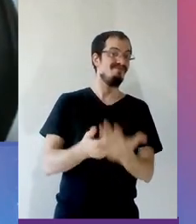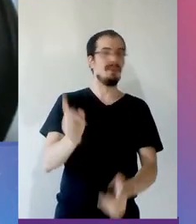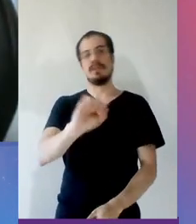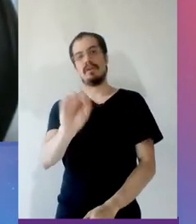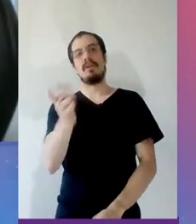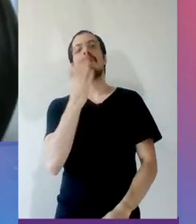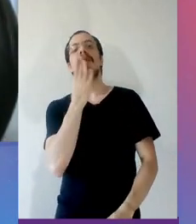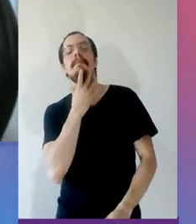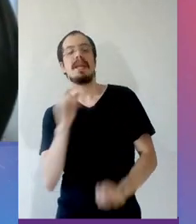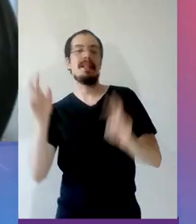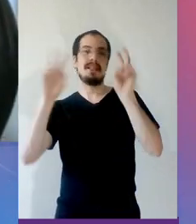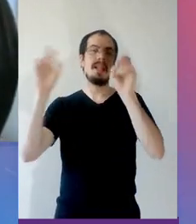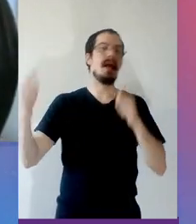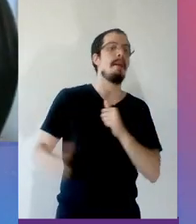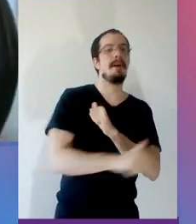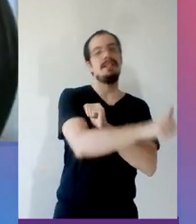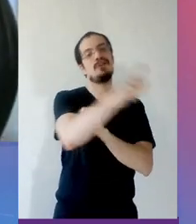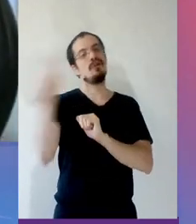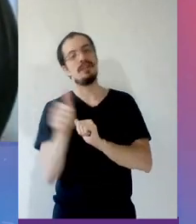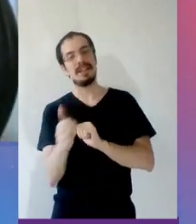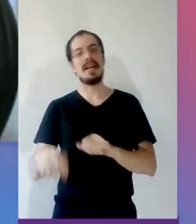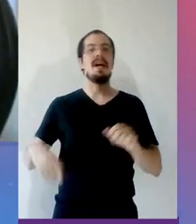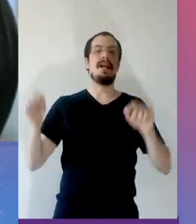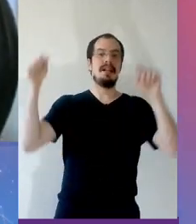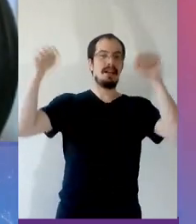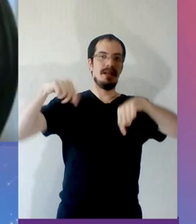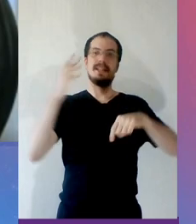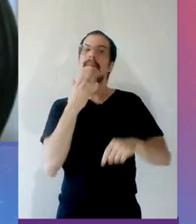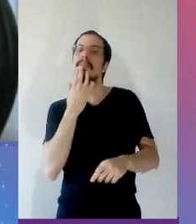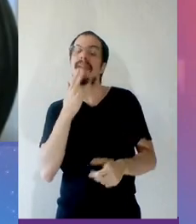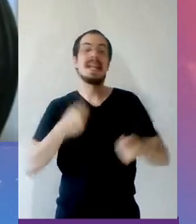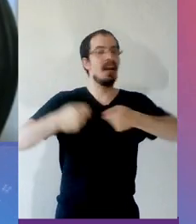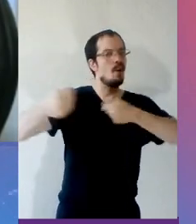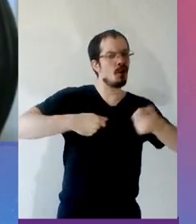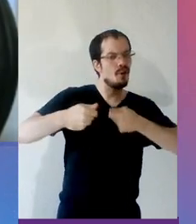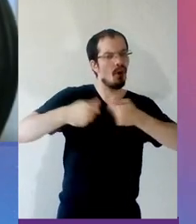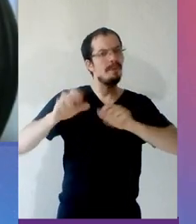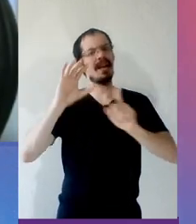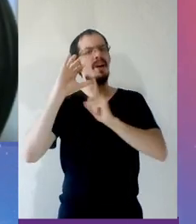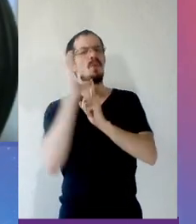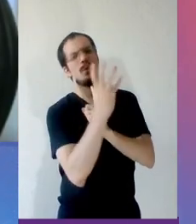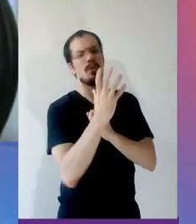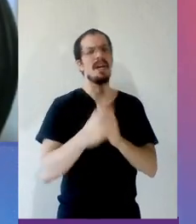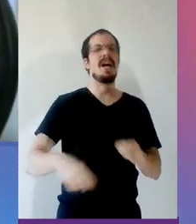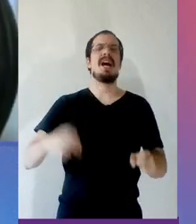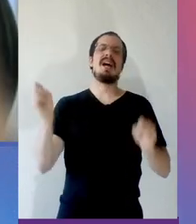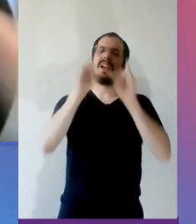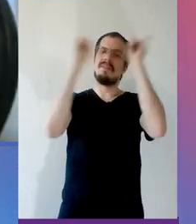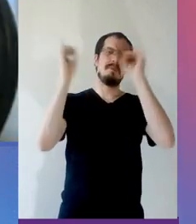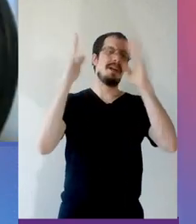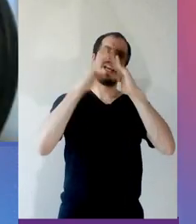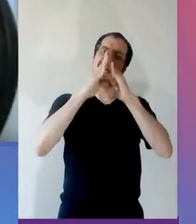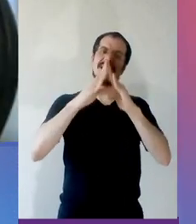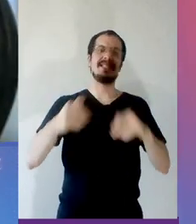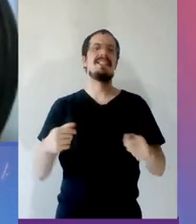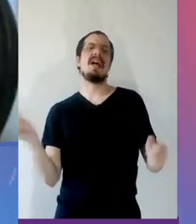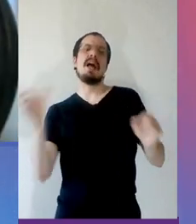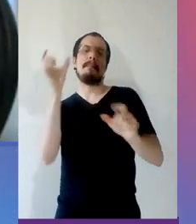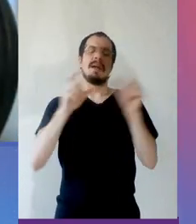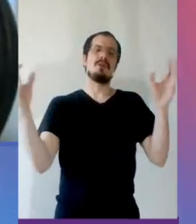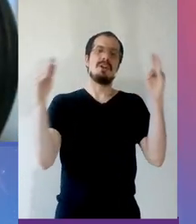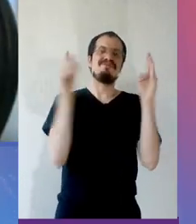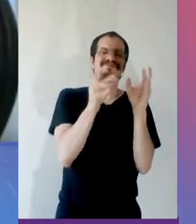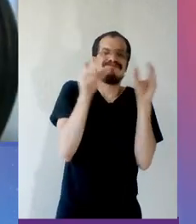sociales, económicas y de vivienda y de hacinamiento, y podríamos hablar largas horas de